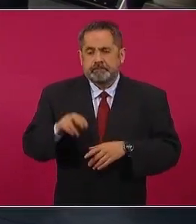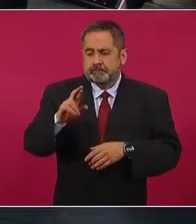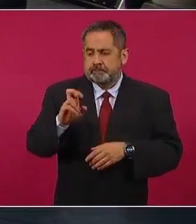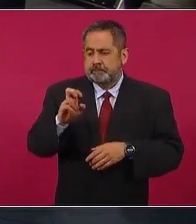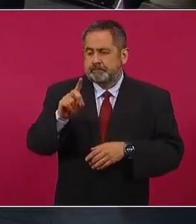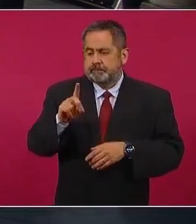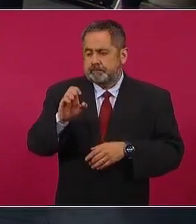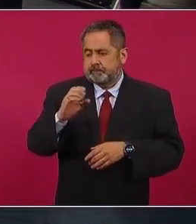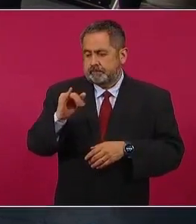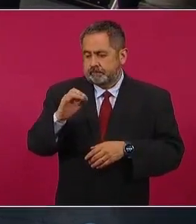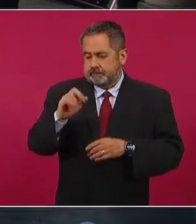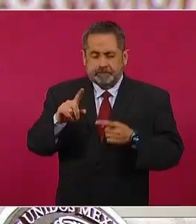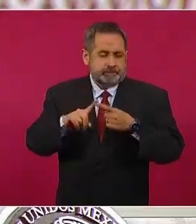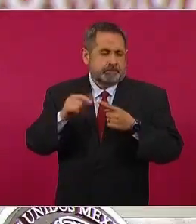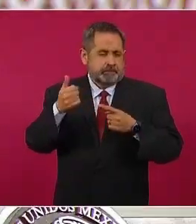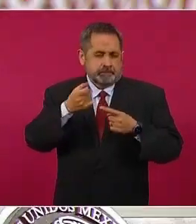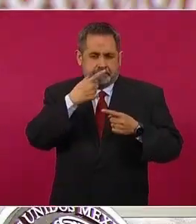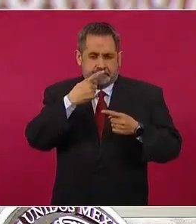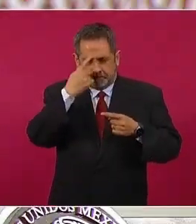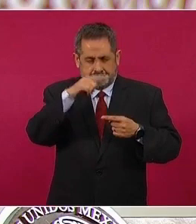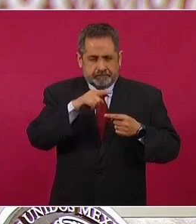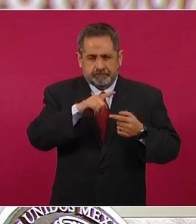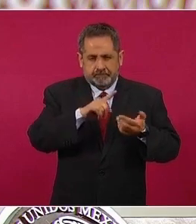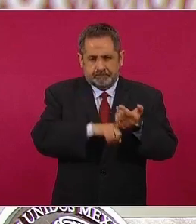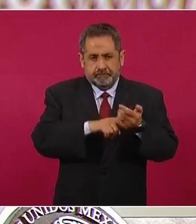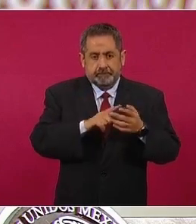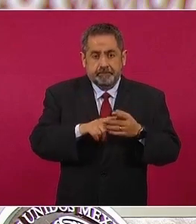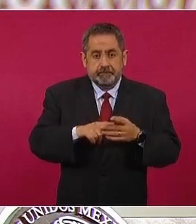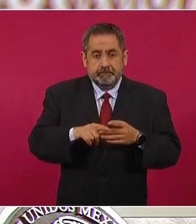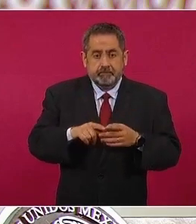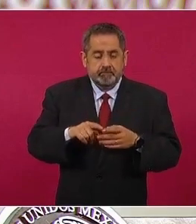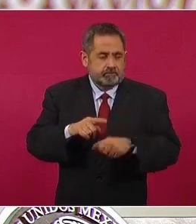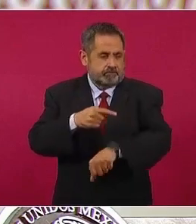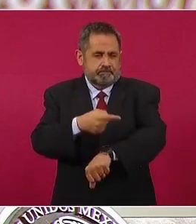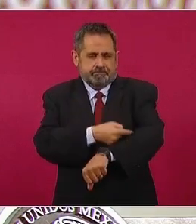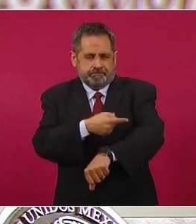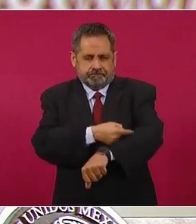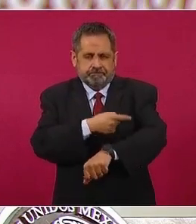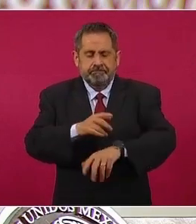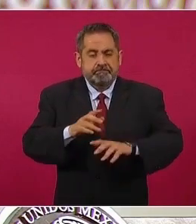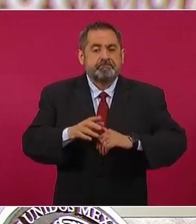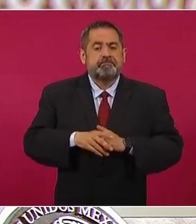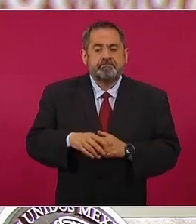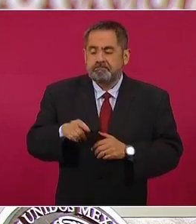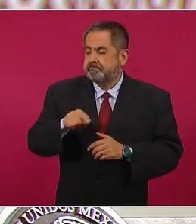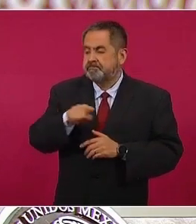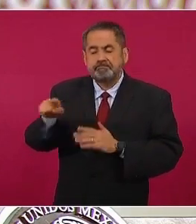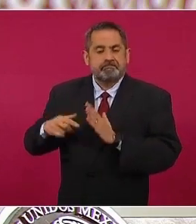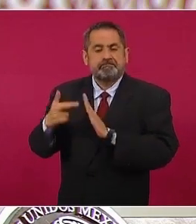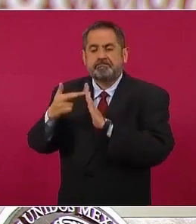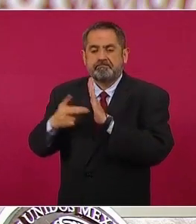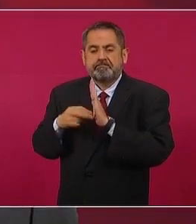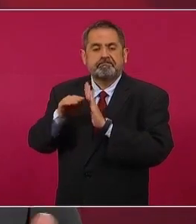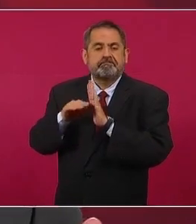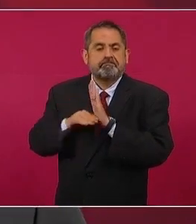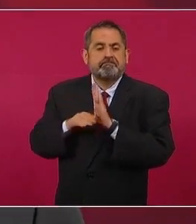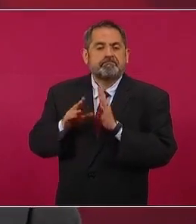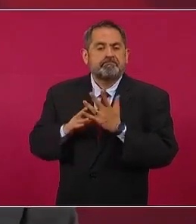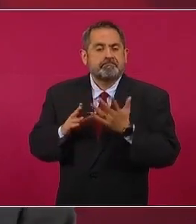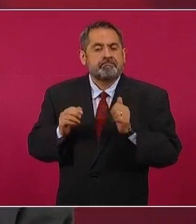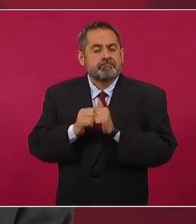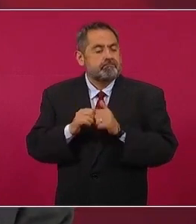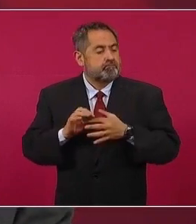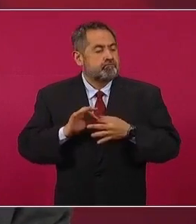en su momento, ese otro medicamento antiviral era de uso intravenoso, y lo que establecimos son una